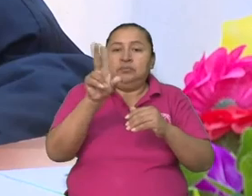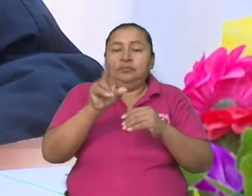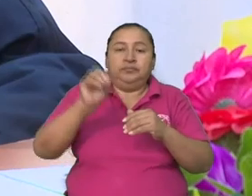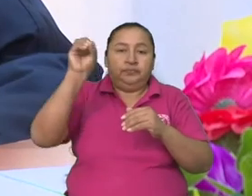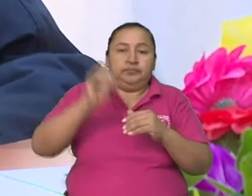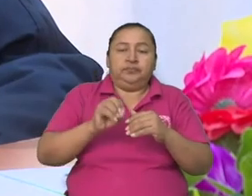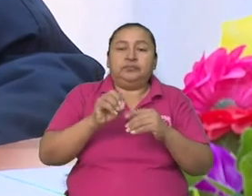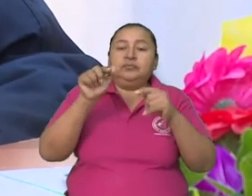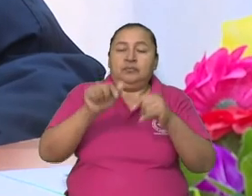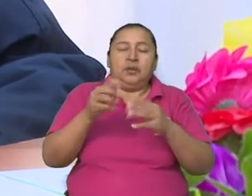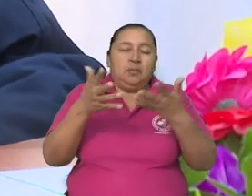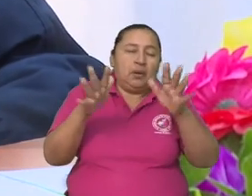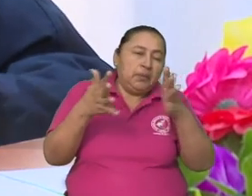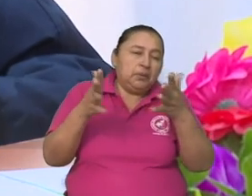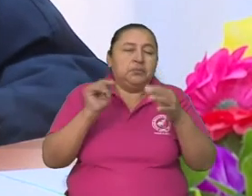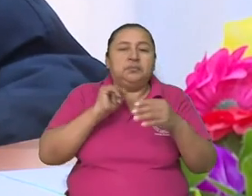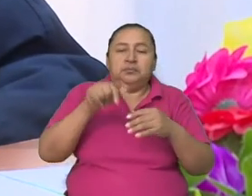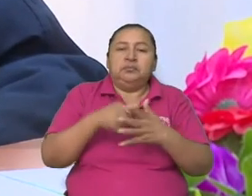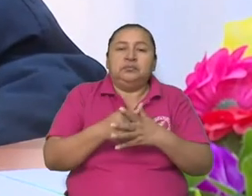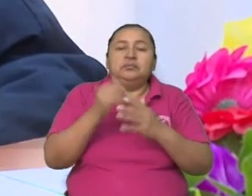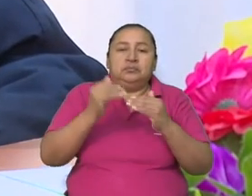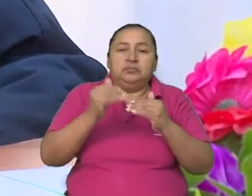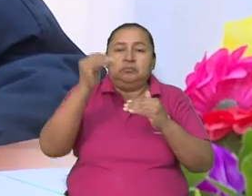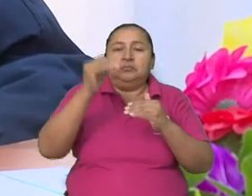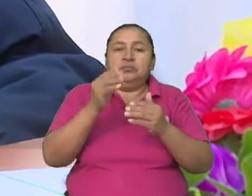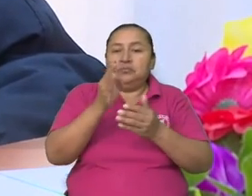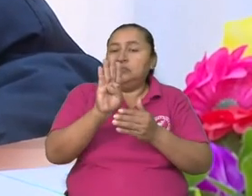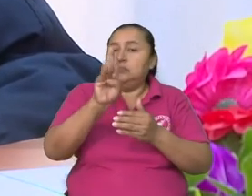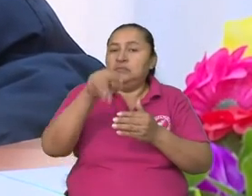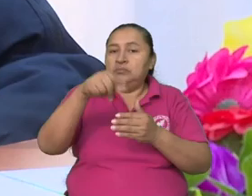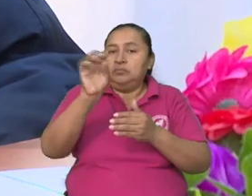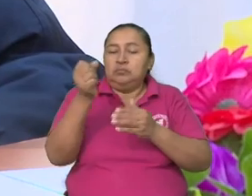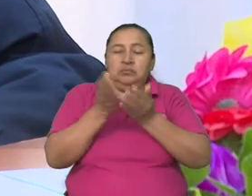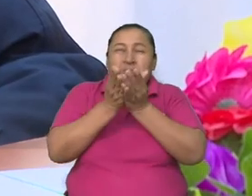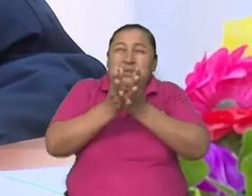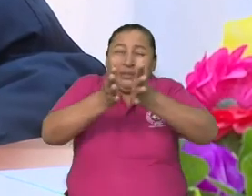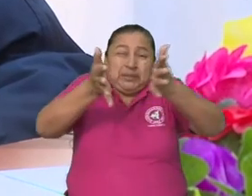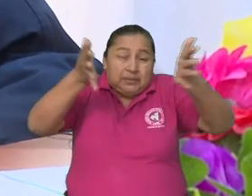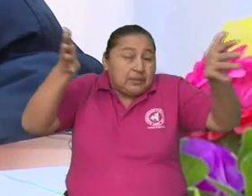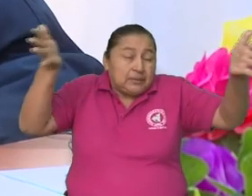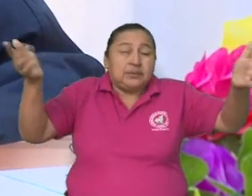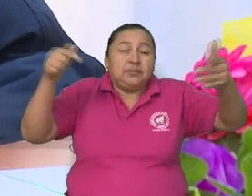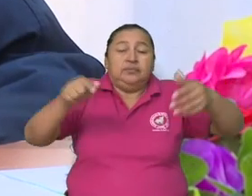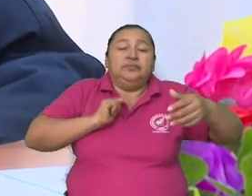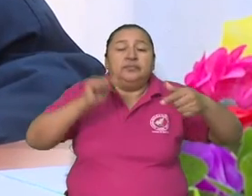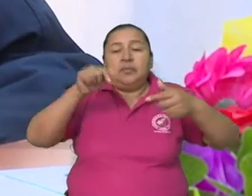12% aproximadamente en el incremento de los buques. Y en lo que